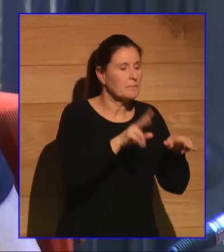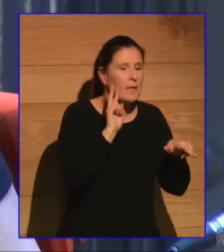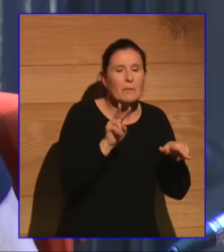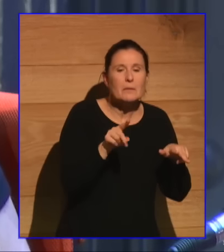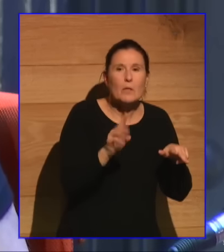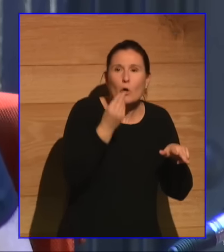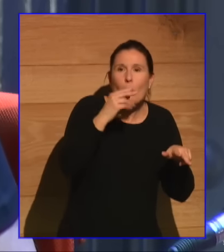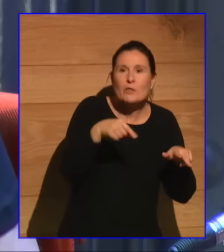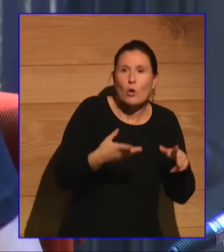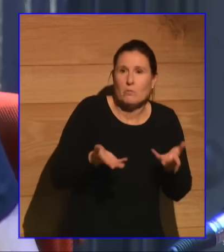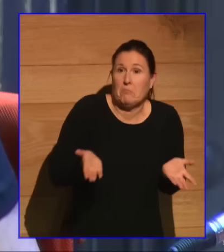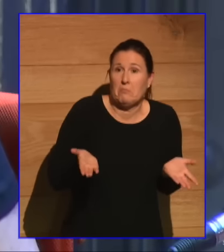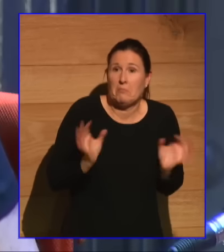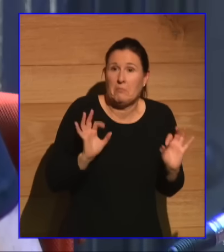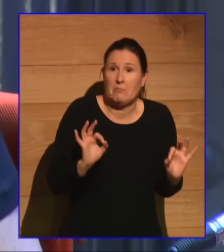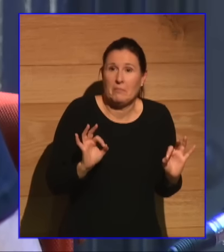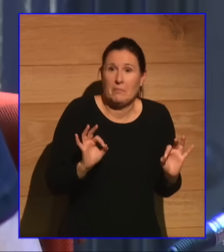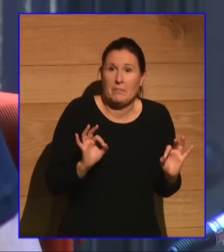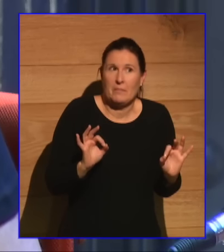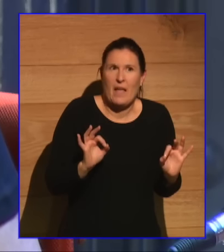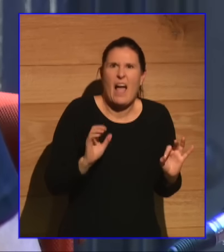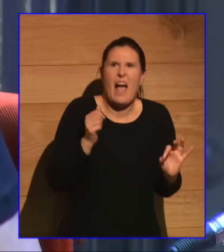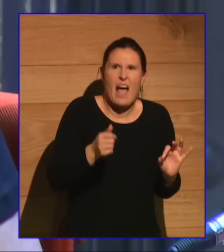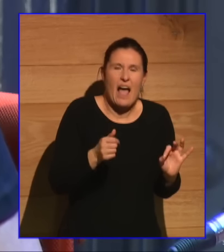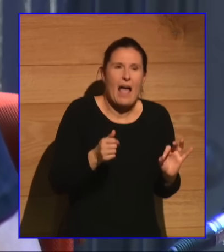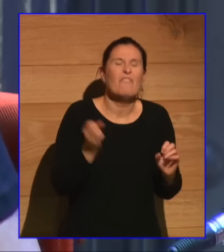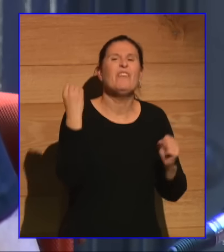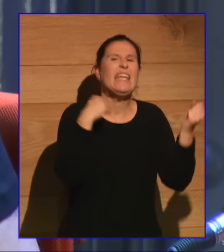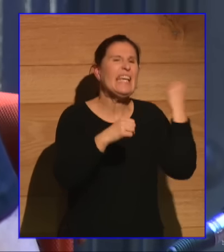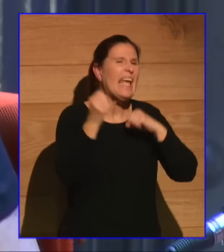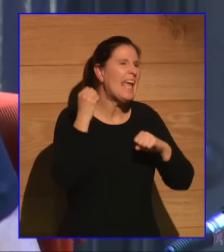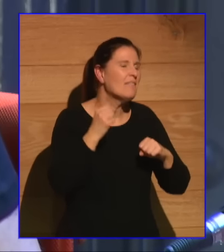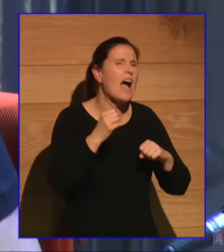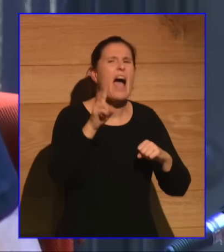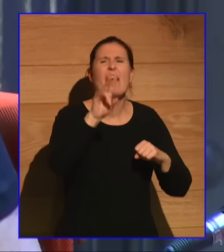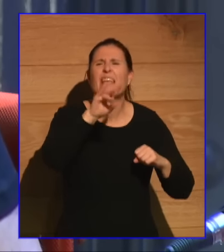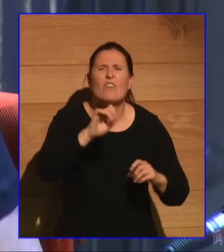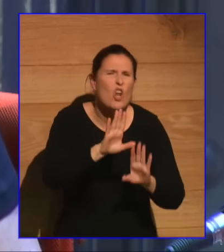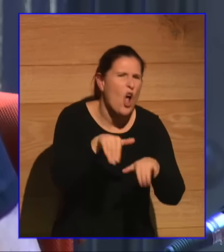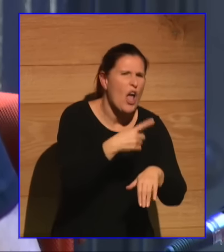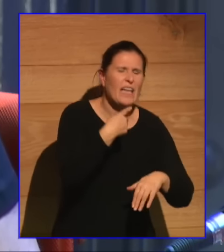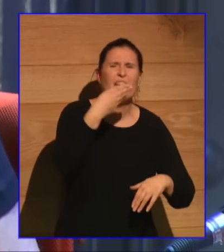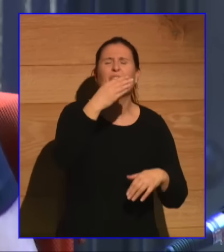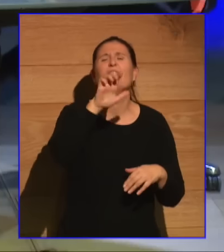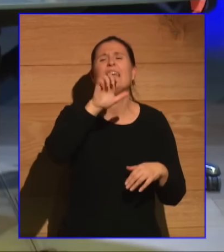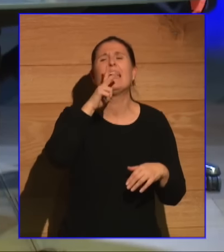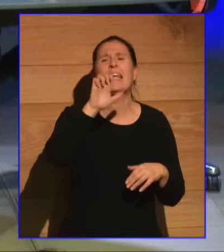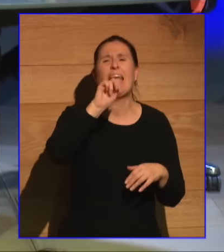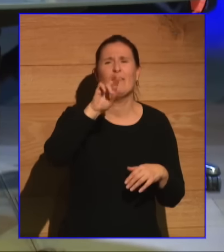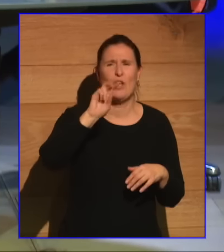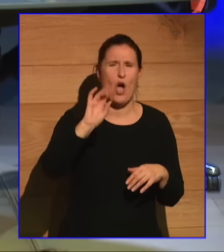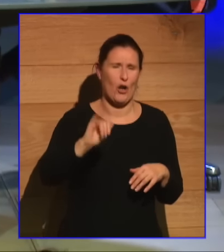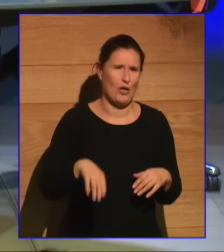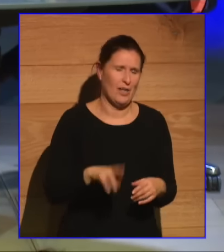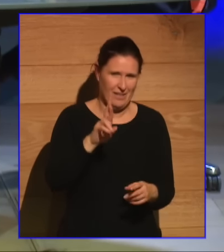come. Uh-huh. O sea, que decir, ese movimiento... Ah, que viene de behavior, de comportamiento. Ah, viene de behavior. De behavior. De